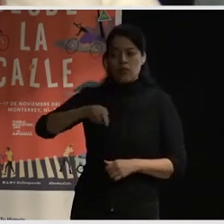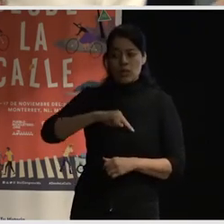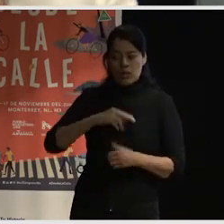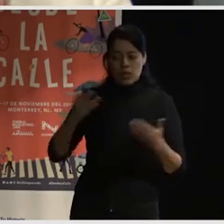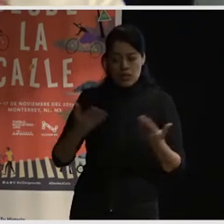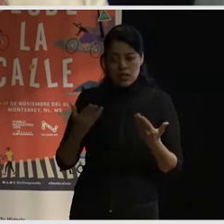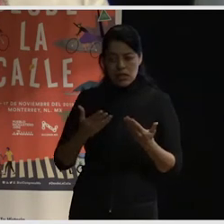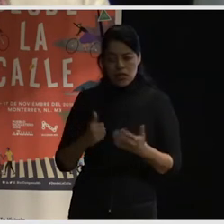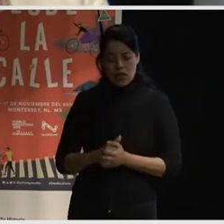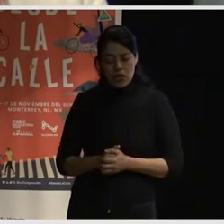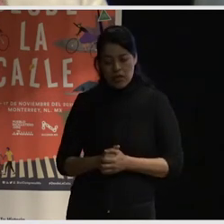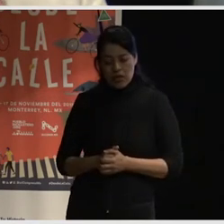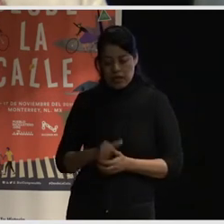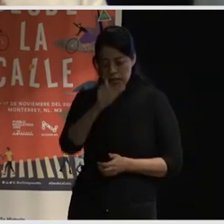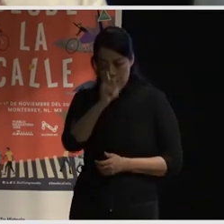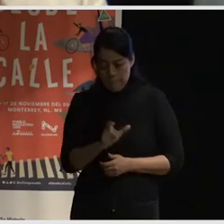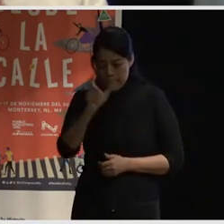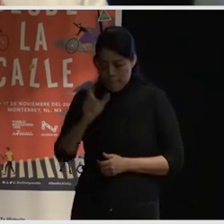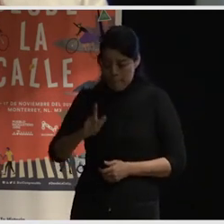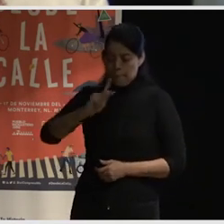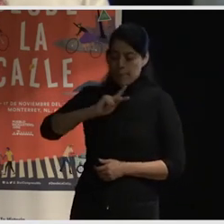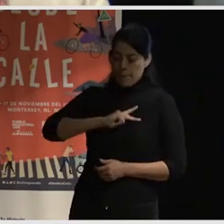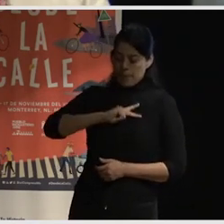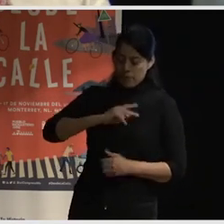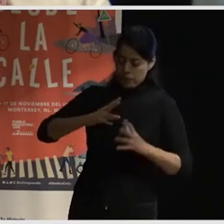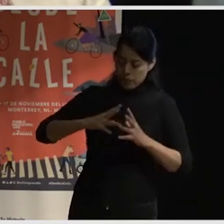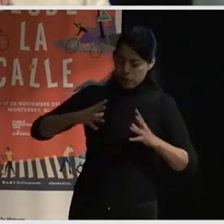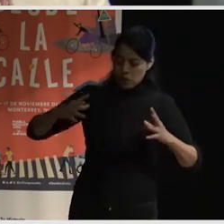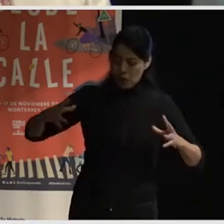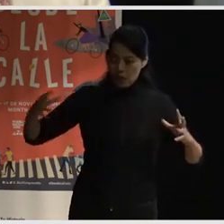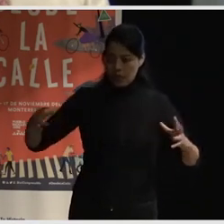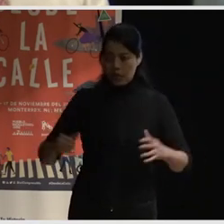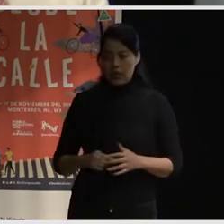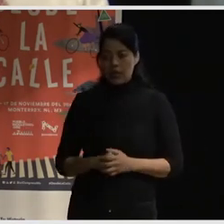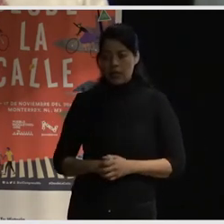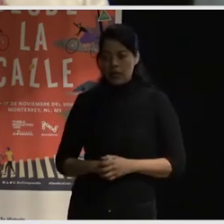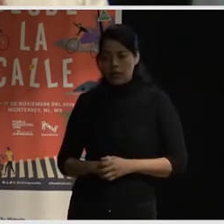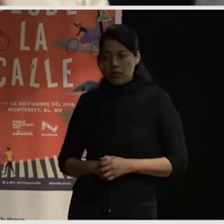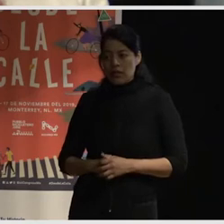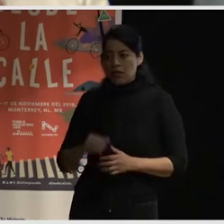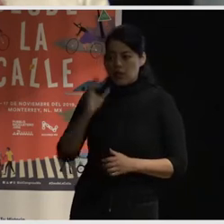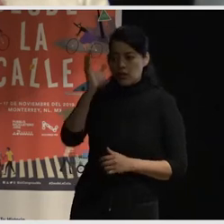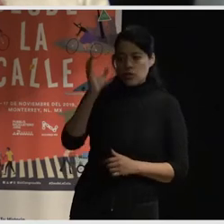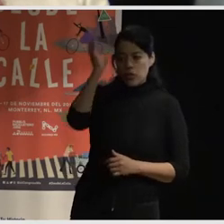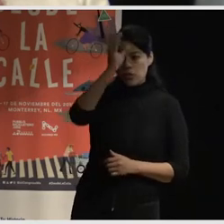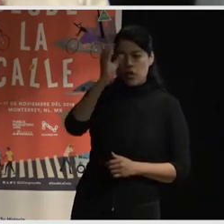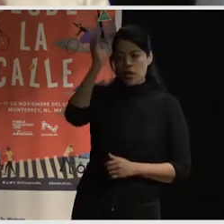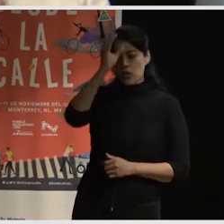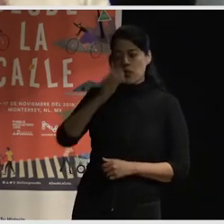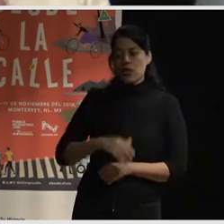individuales se van expandiendo y van formando una cultura